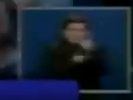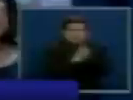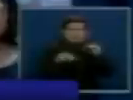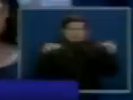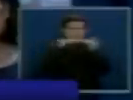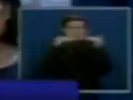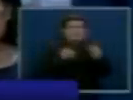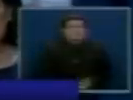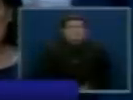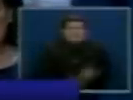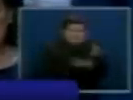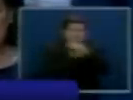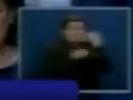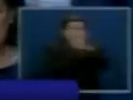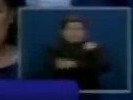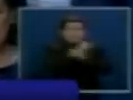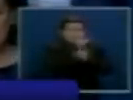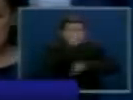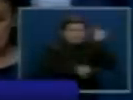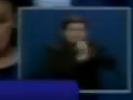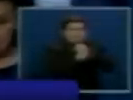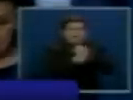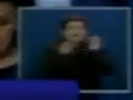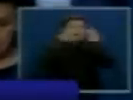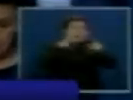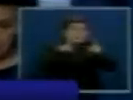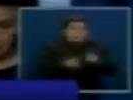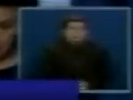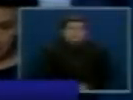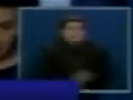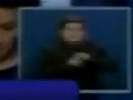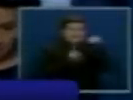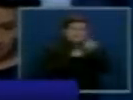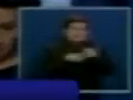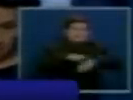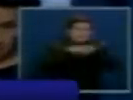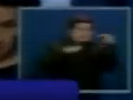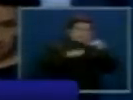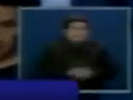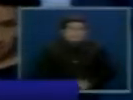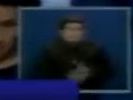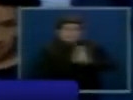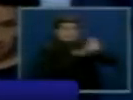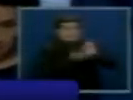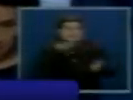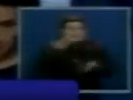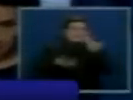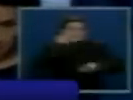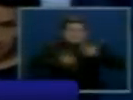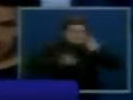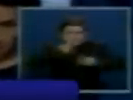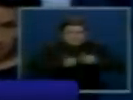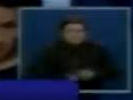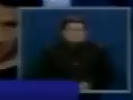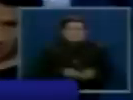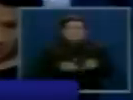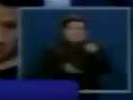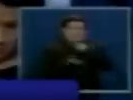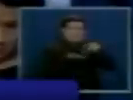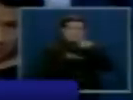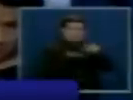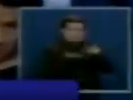reservas internacionales que le permita enfrentar choques externos y prevenir el riesgo de una crisis en la balanza de